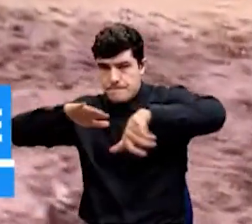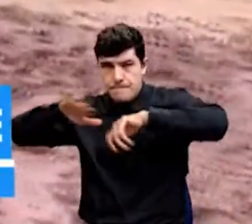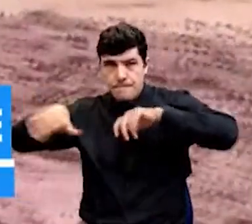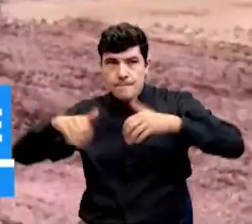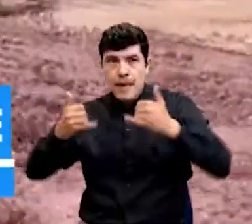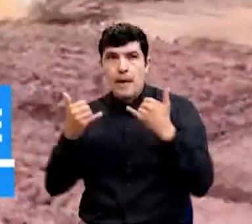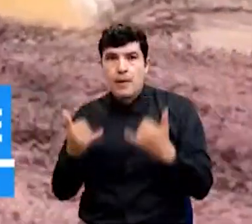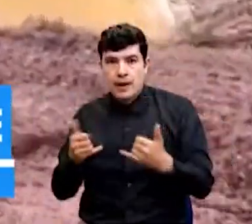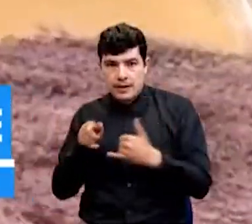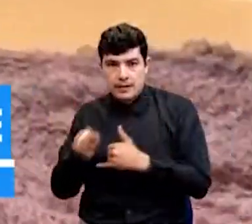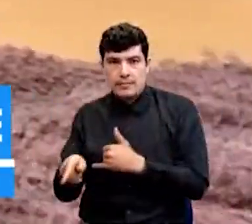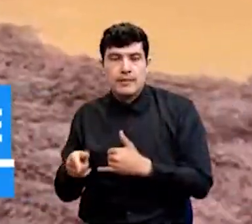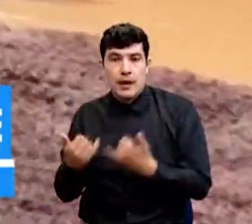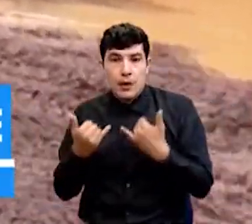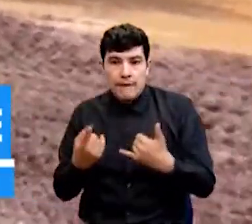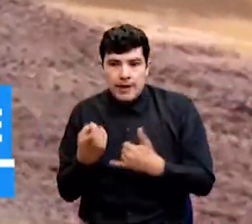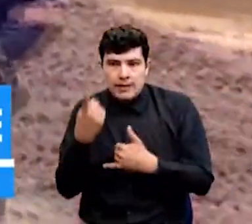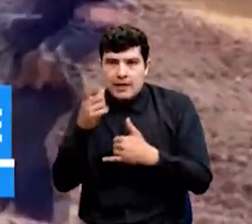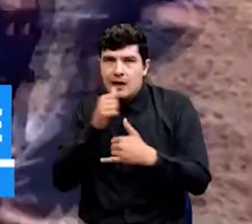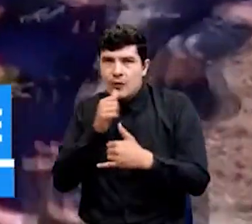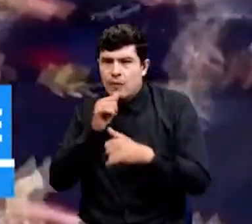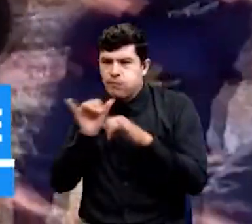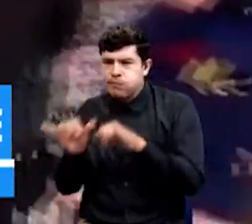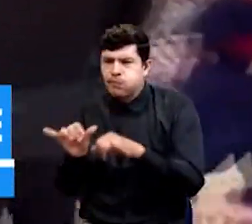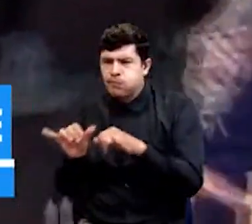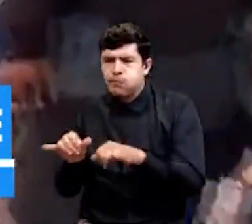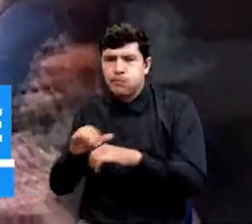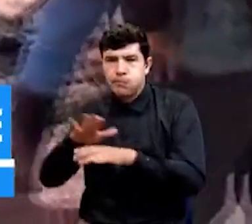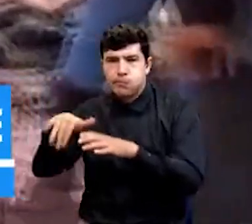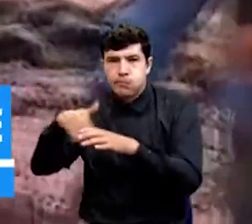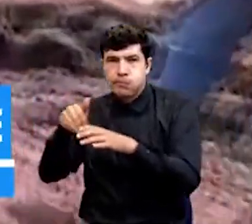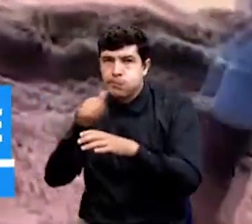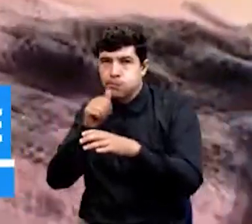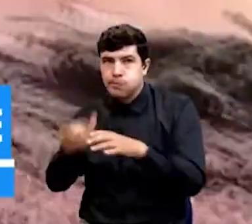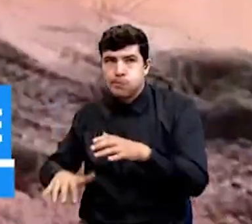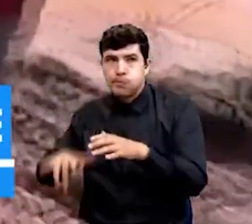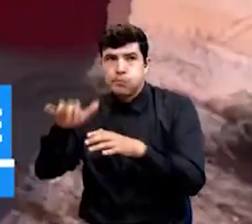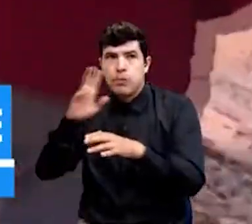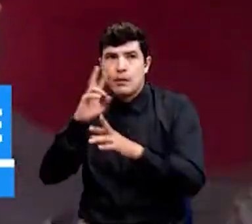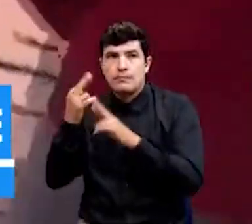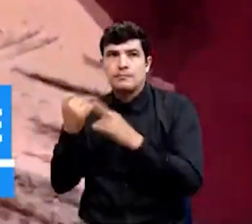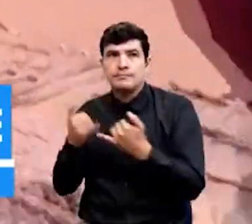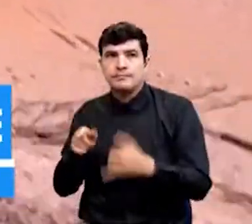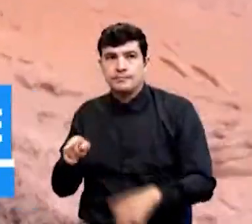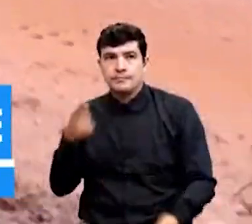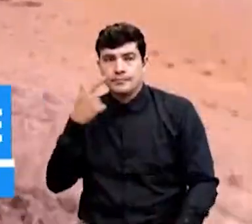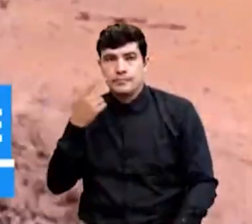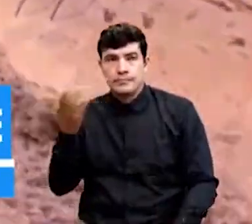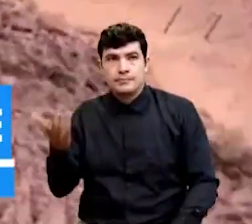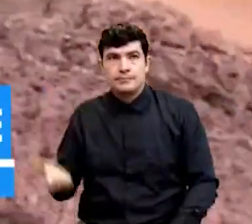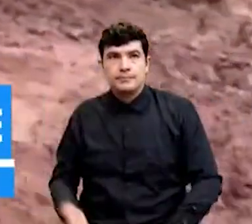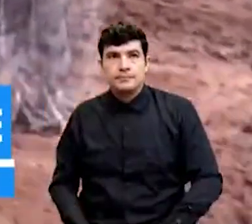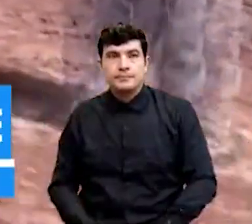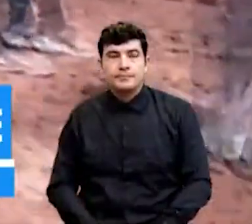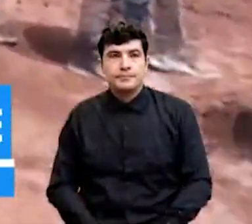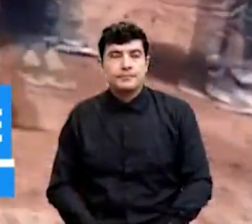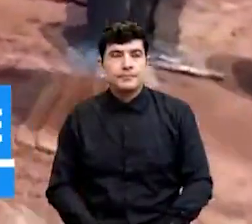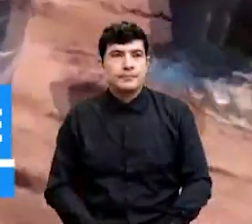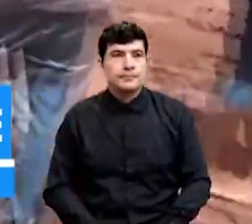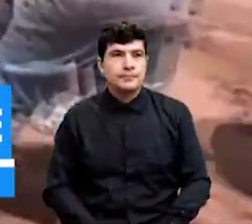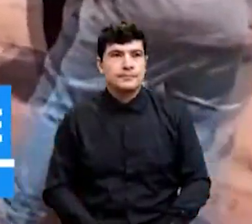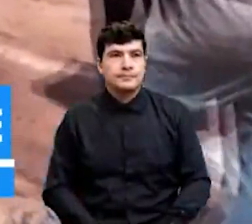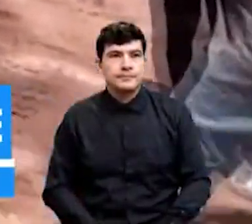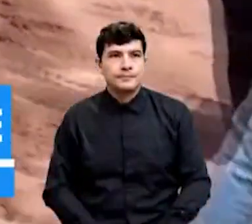los puentes, donde aún permanece un lago que se formó justo sobre la carretera que empalma con los pasos elevados que se